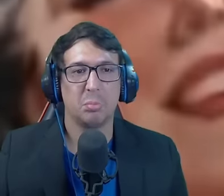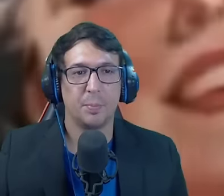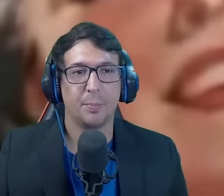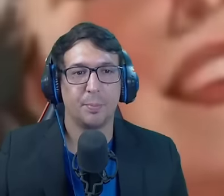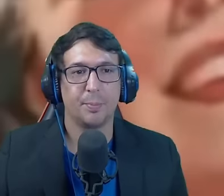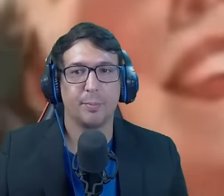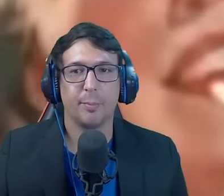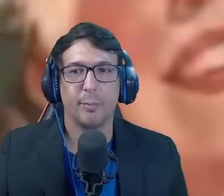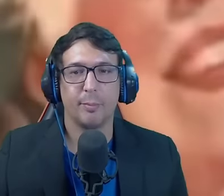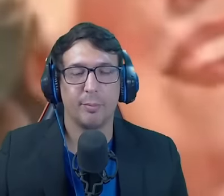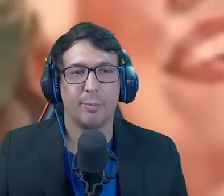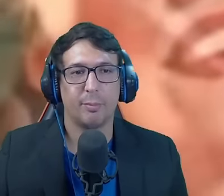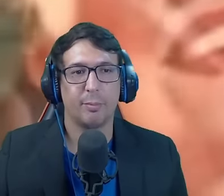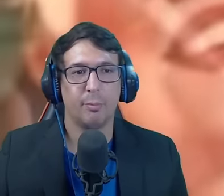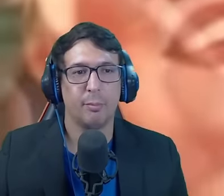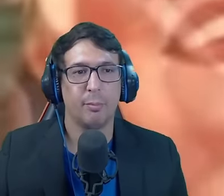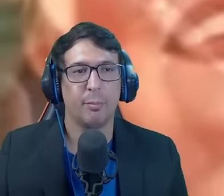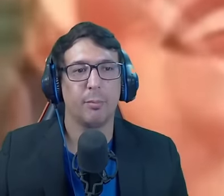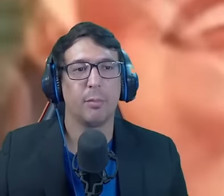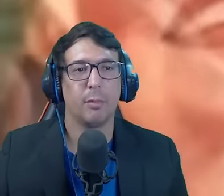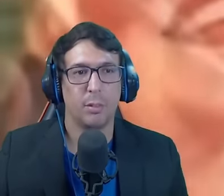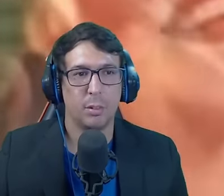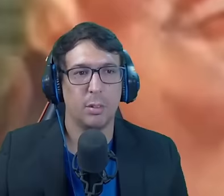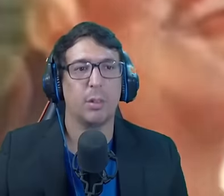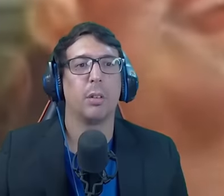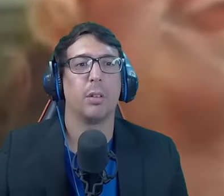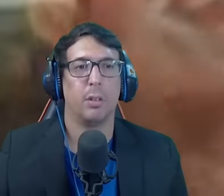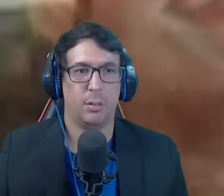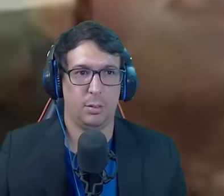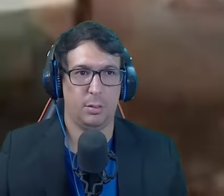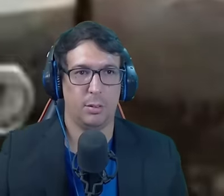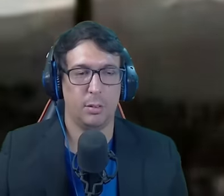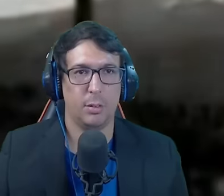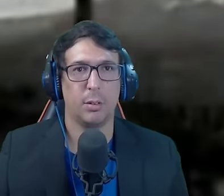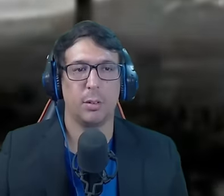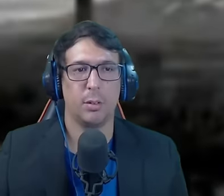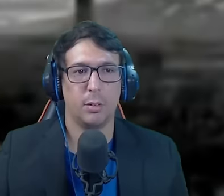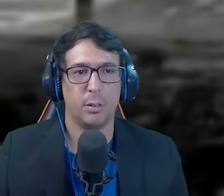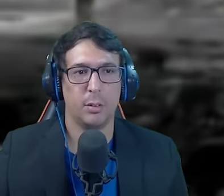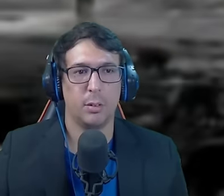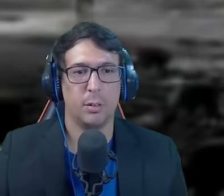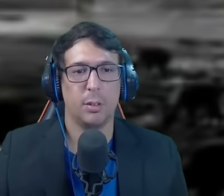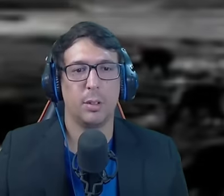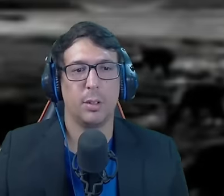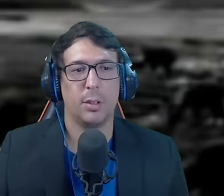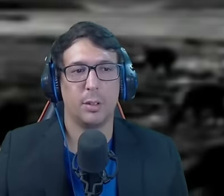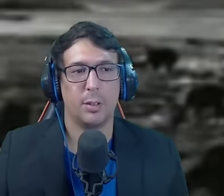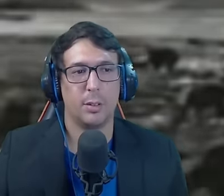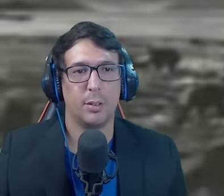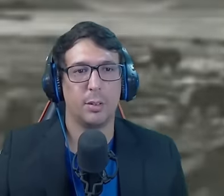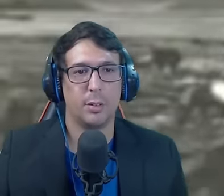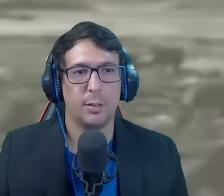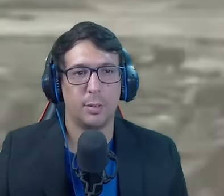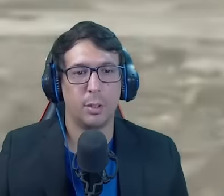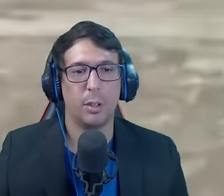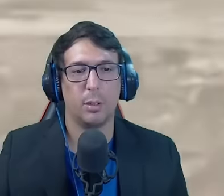del continente americano. Este hermoso y cálido país ofrece para el inmigrante de hoy todas las ventajas del nuevo mundo